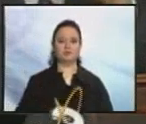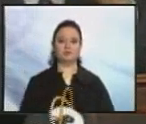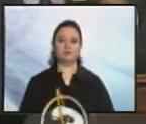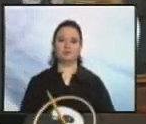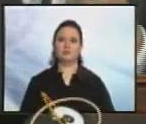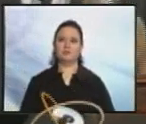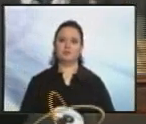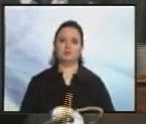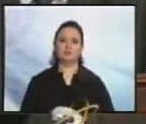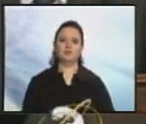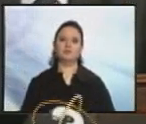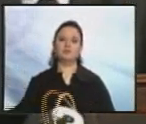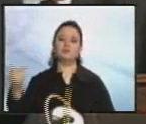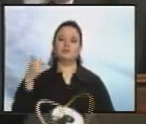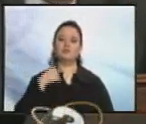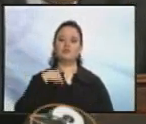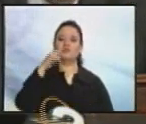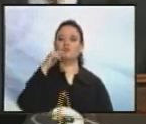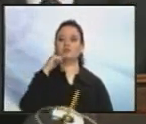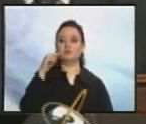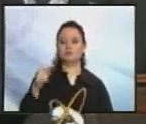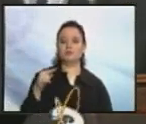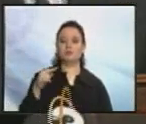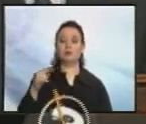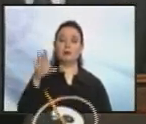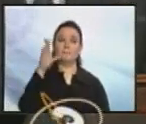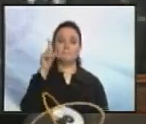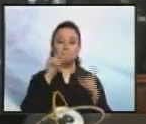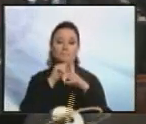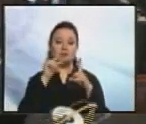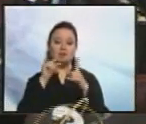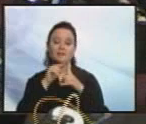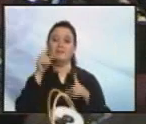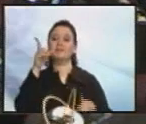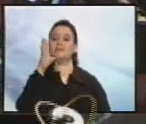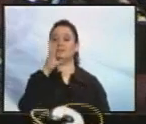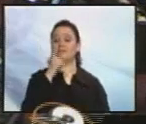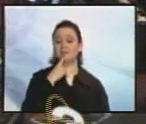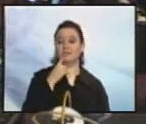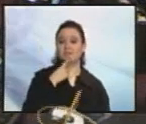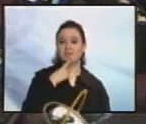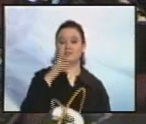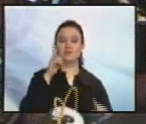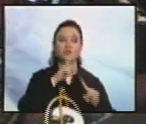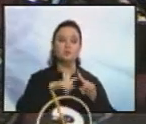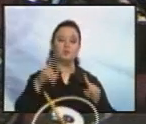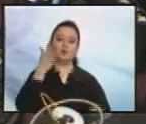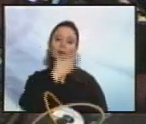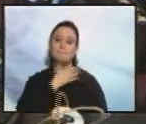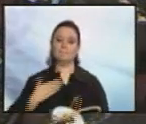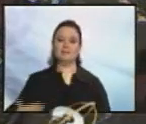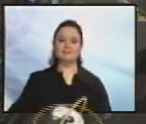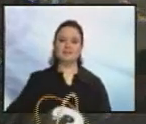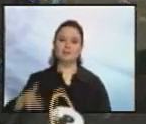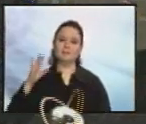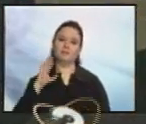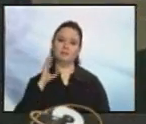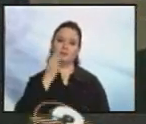Me adhiero a los vocativos pronunciados en esta sede por el presidente del